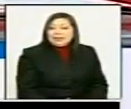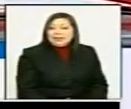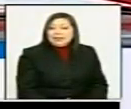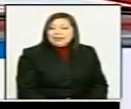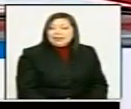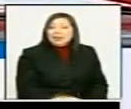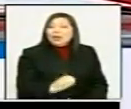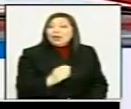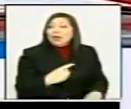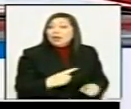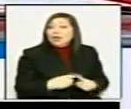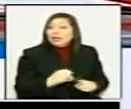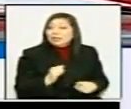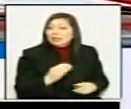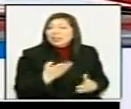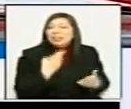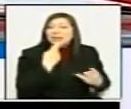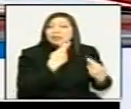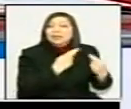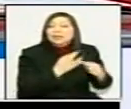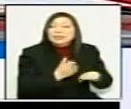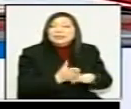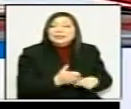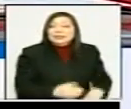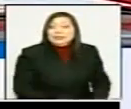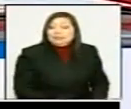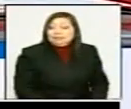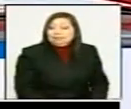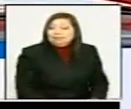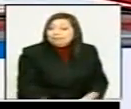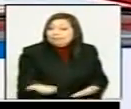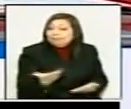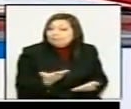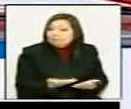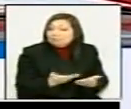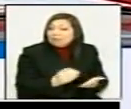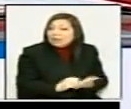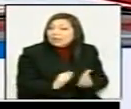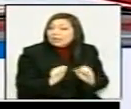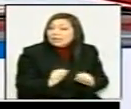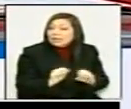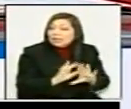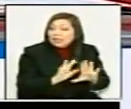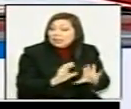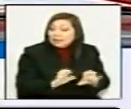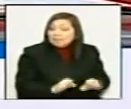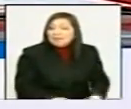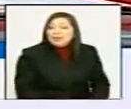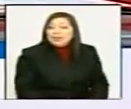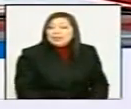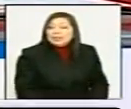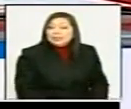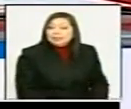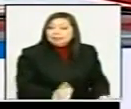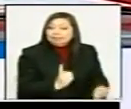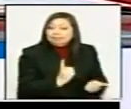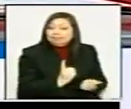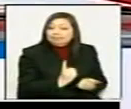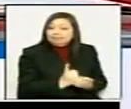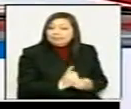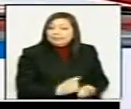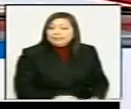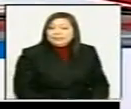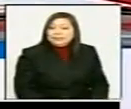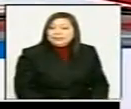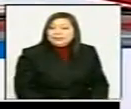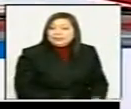La OCE es el organismo que recibe las apelaciones, evalúa y dictamina.